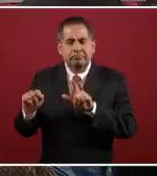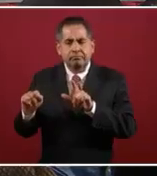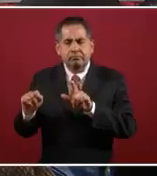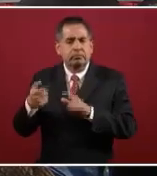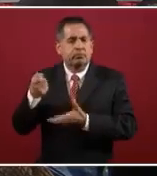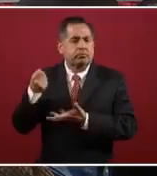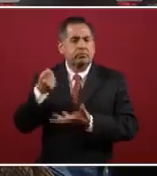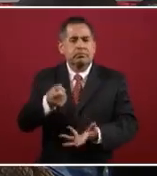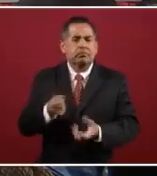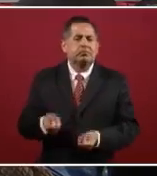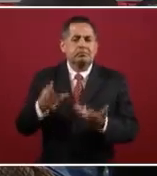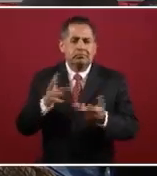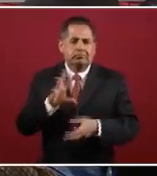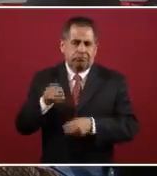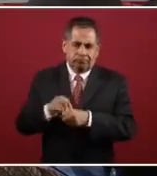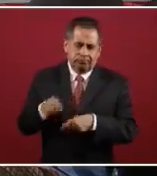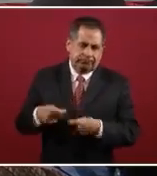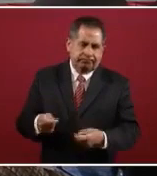presupuesto.